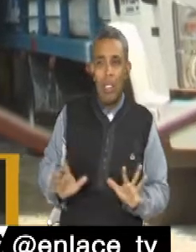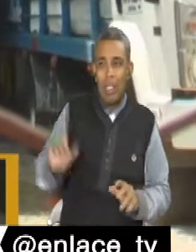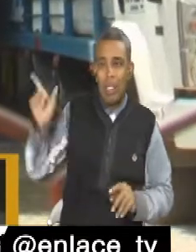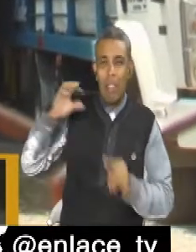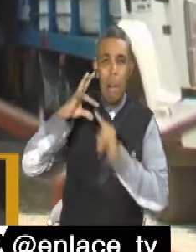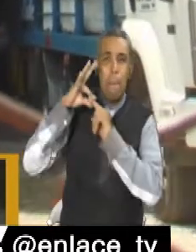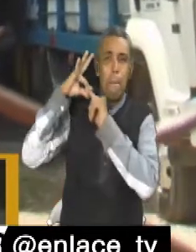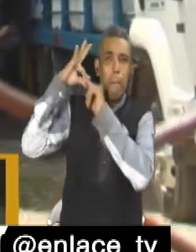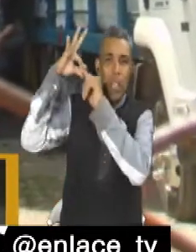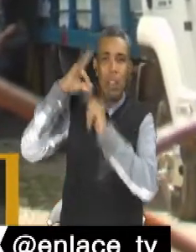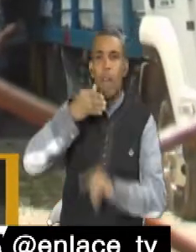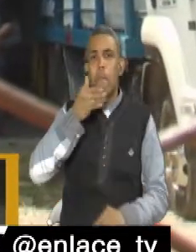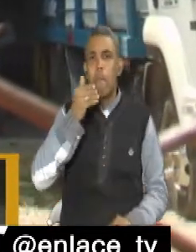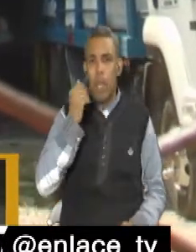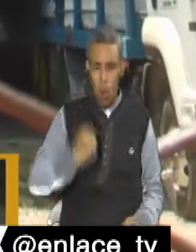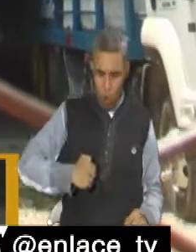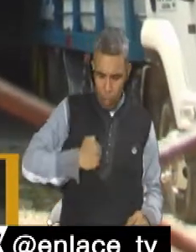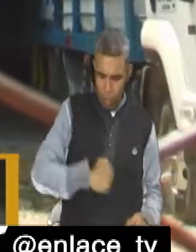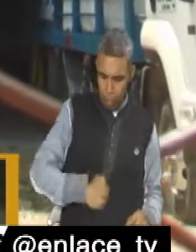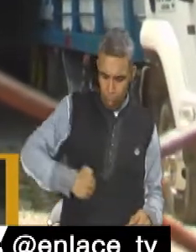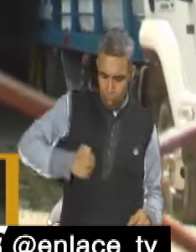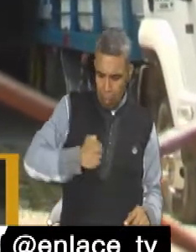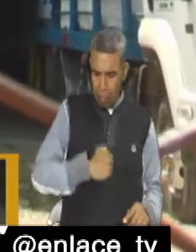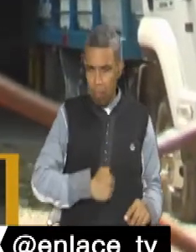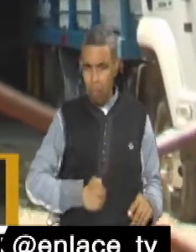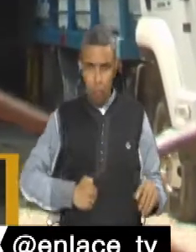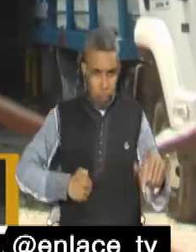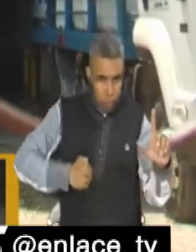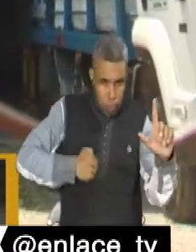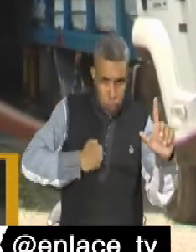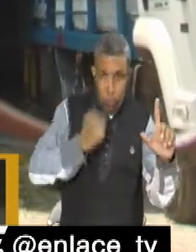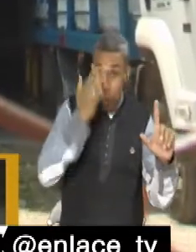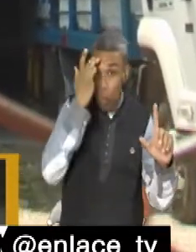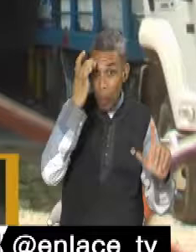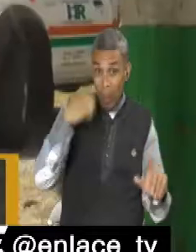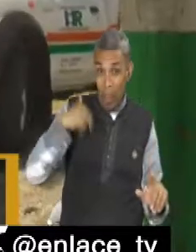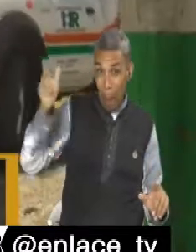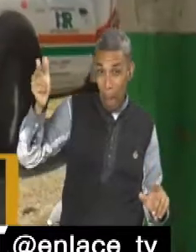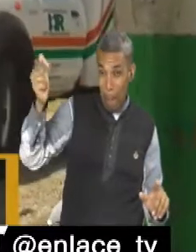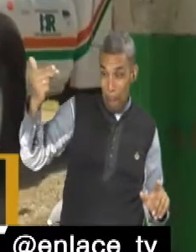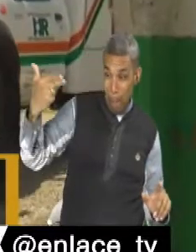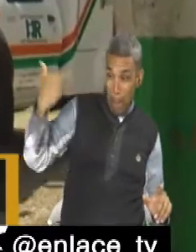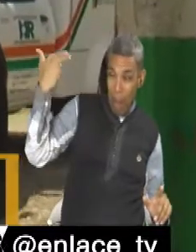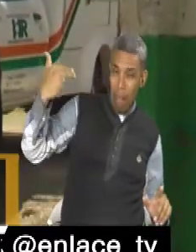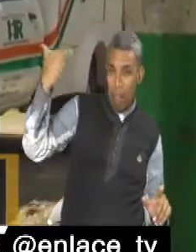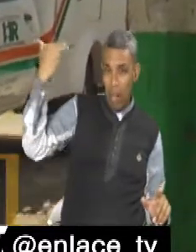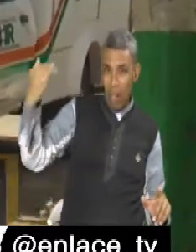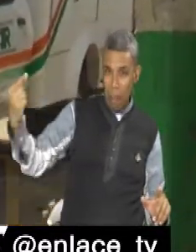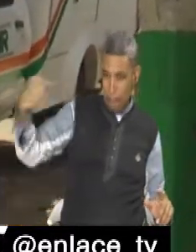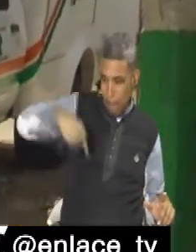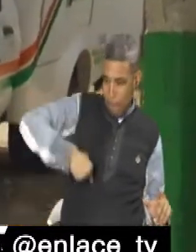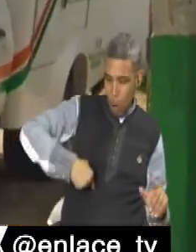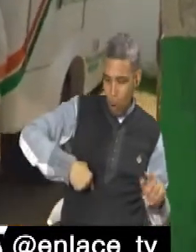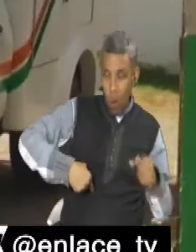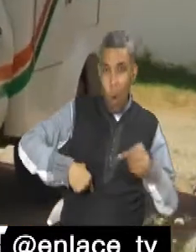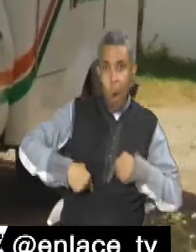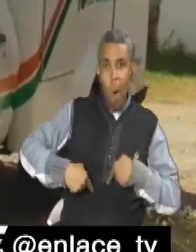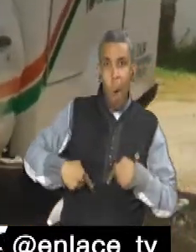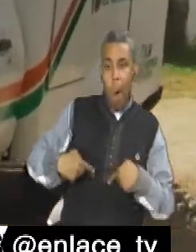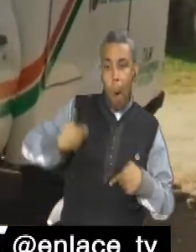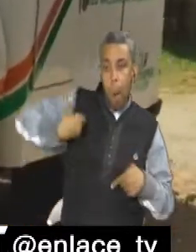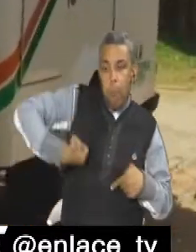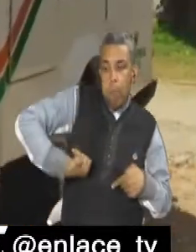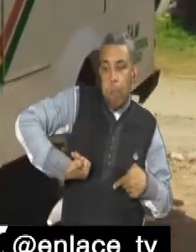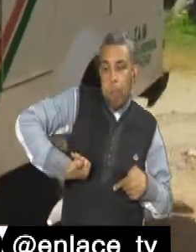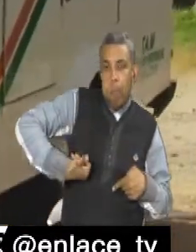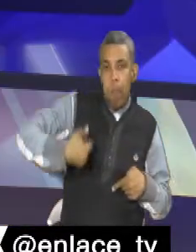una ecografía abdominal, ya que una de las balas de los impactos que recibió, al parecer, quedó incrustada en su